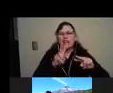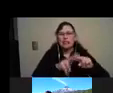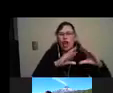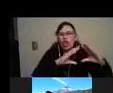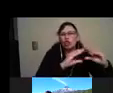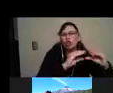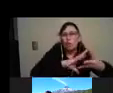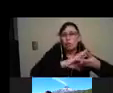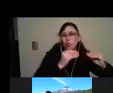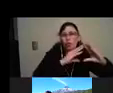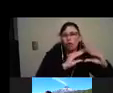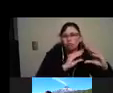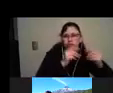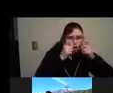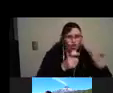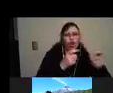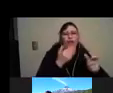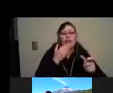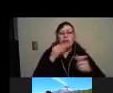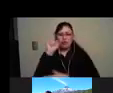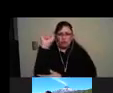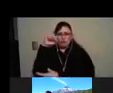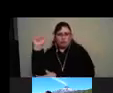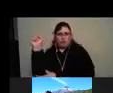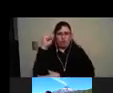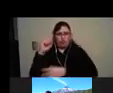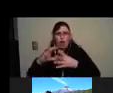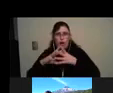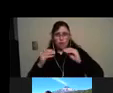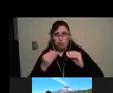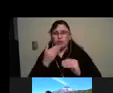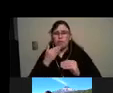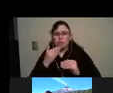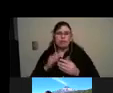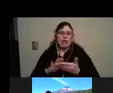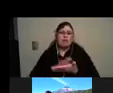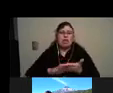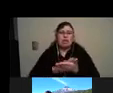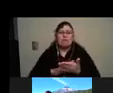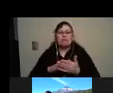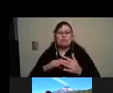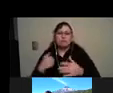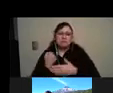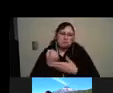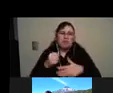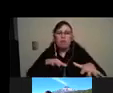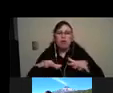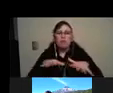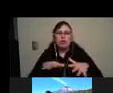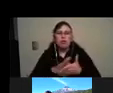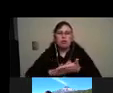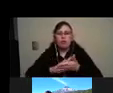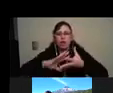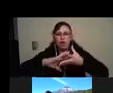y el tono postural, que nos permiten poder desarrollar movimientos propositivos, por cierto, que nos permiten poder estabilizar la